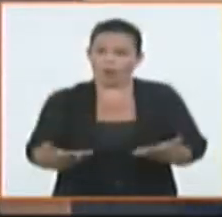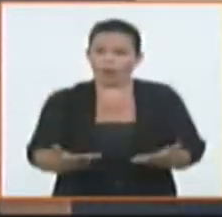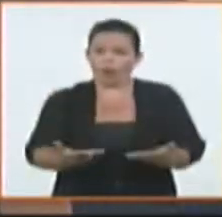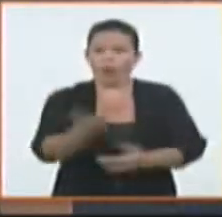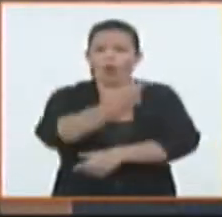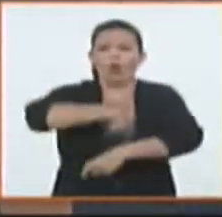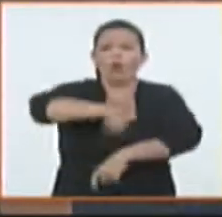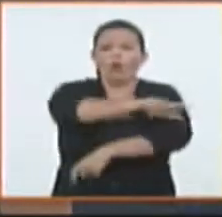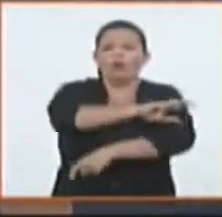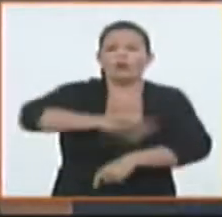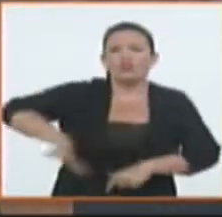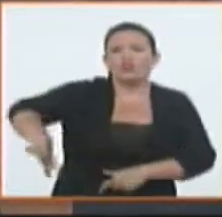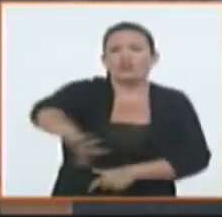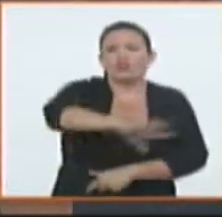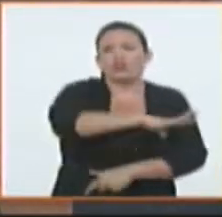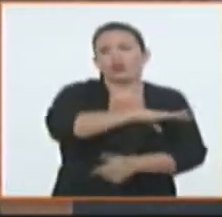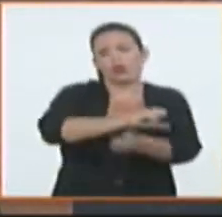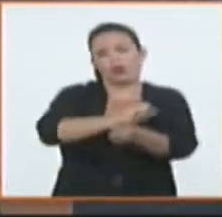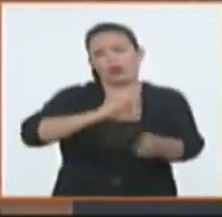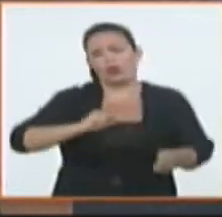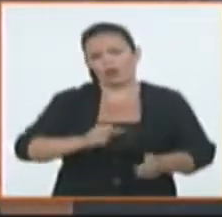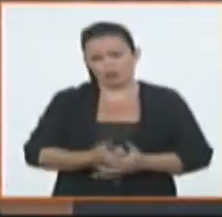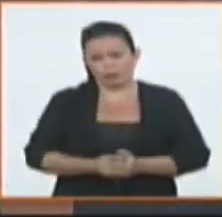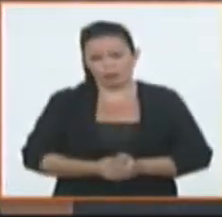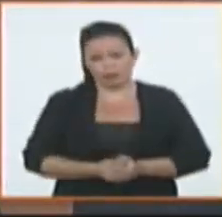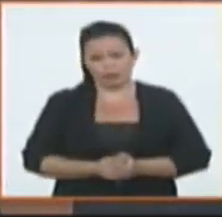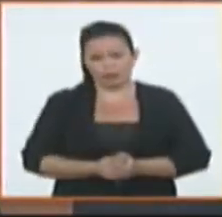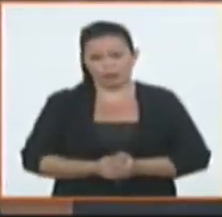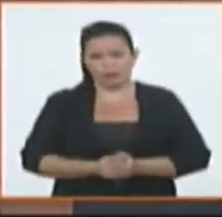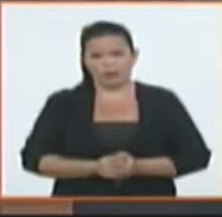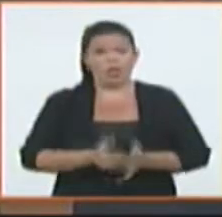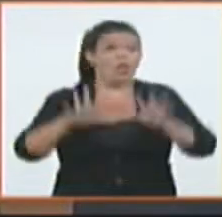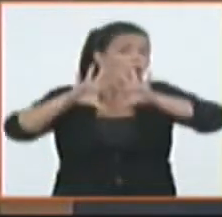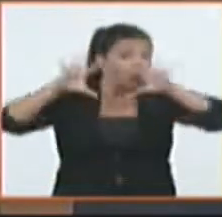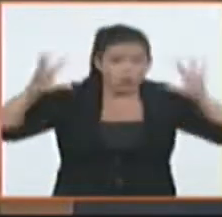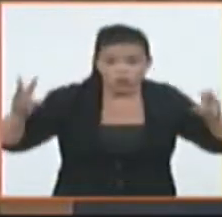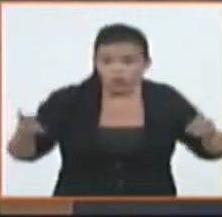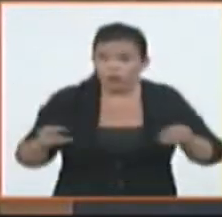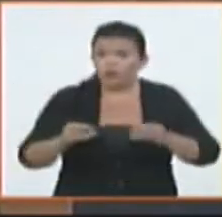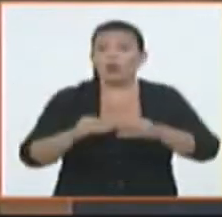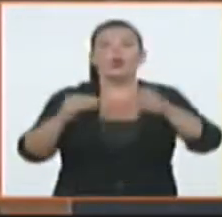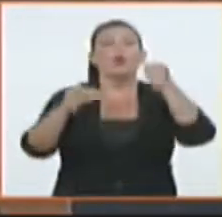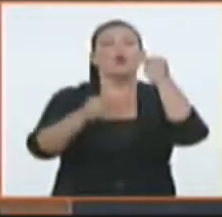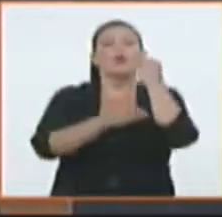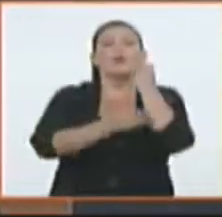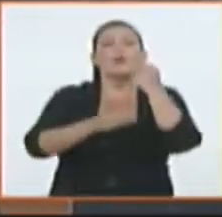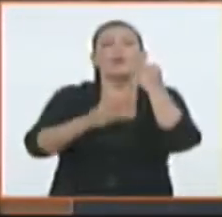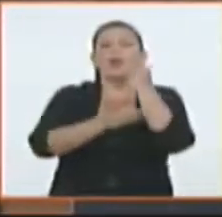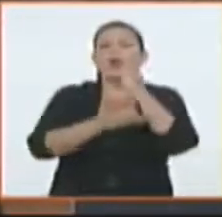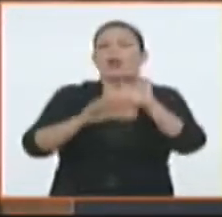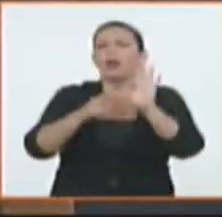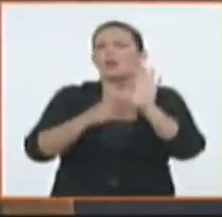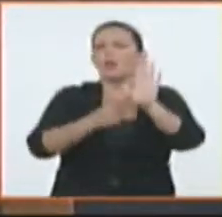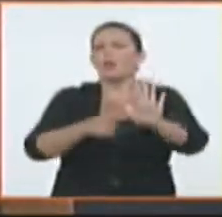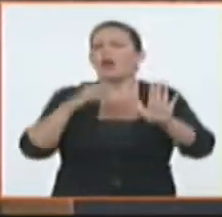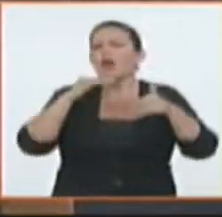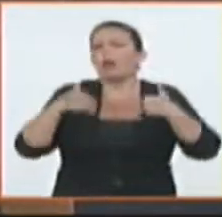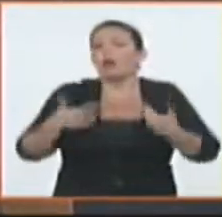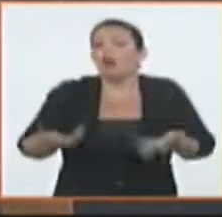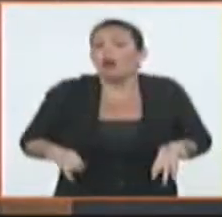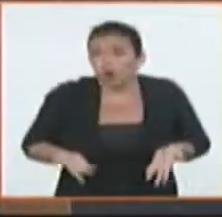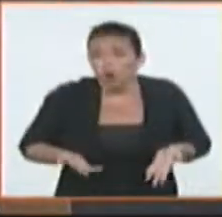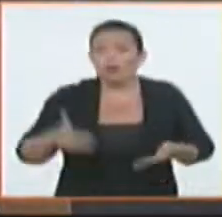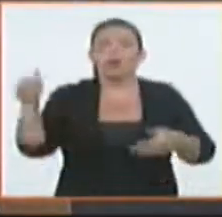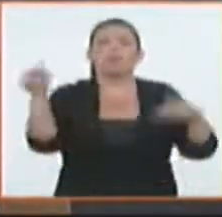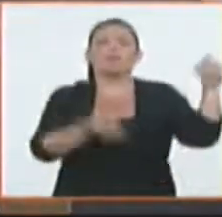Y como es el pueblo, todos esos poderes se desarrollan a través de la participación del pueblo y de las